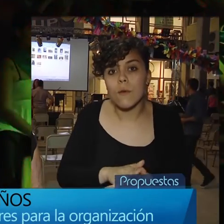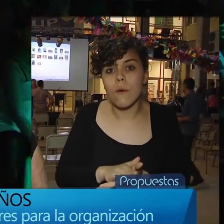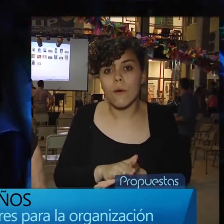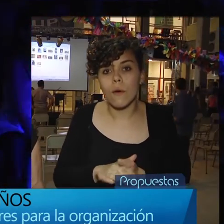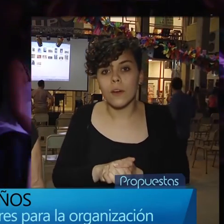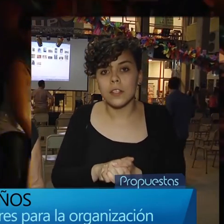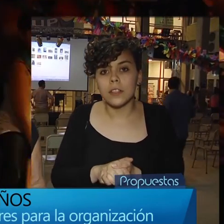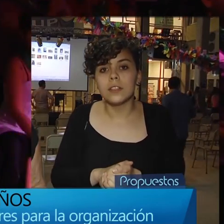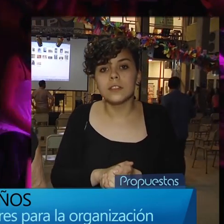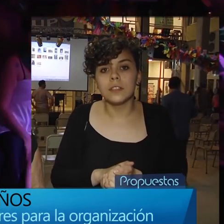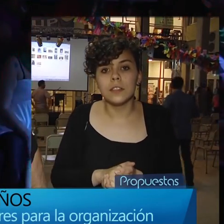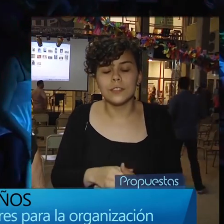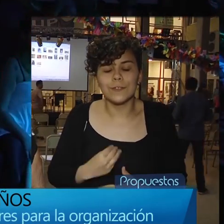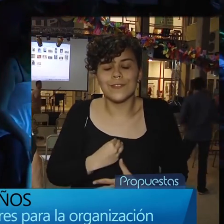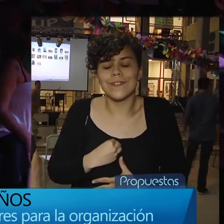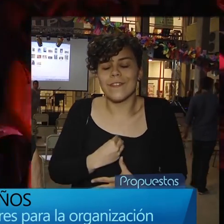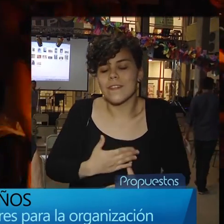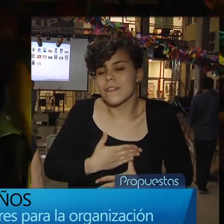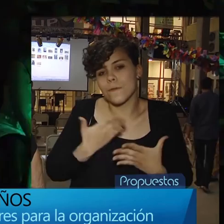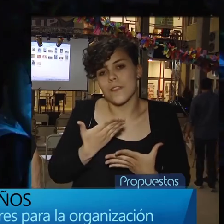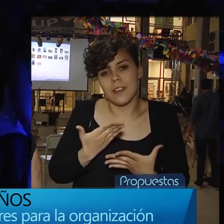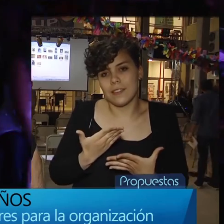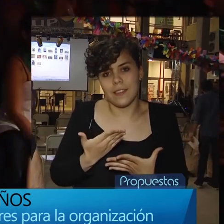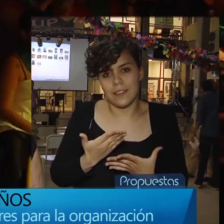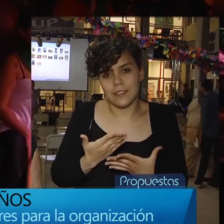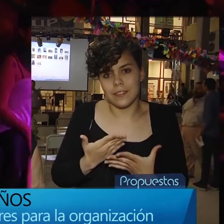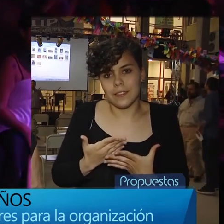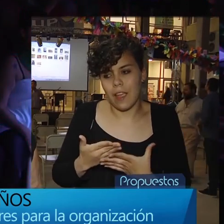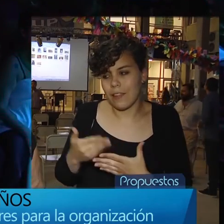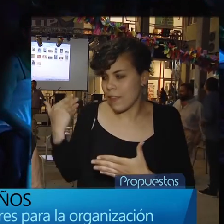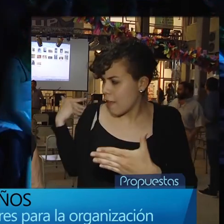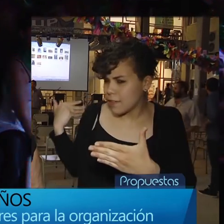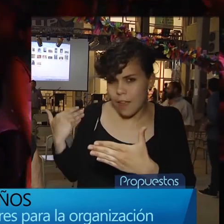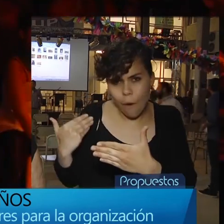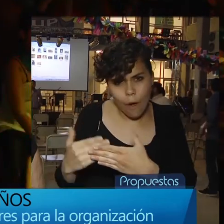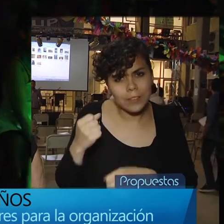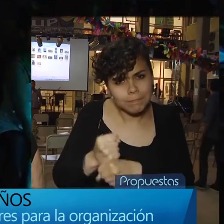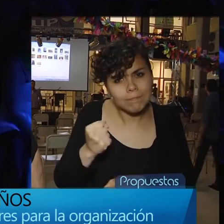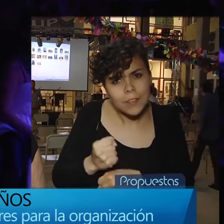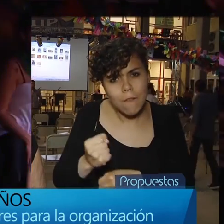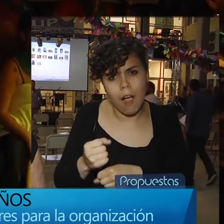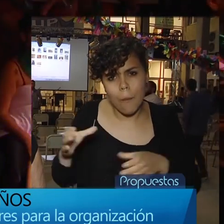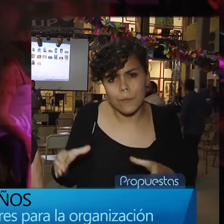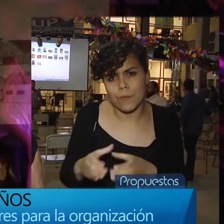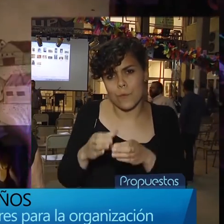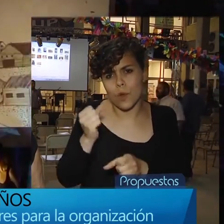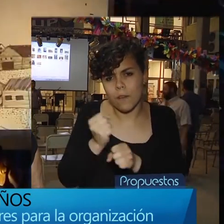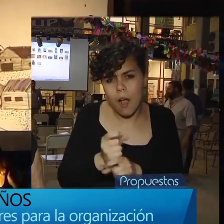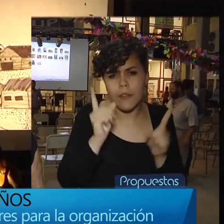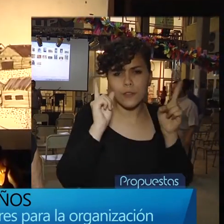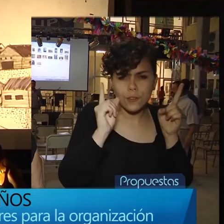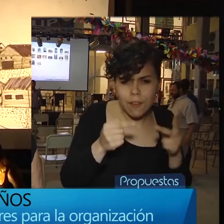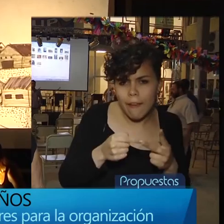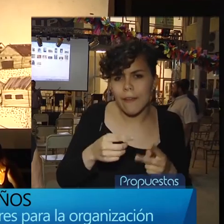en un momento como este, no dejamos más que estar, estamos contentos de las cuestiones que